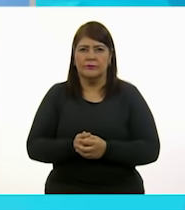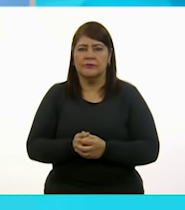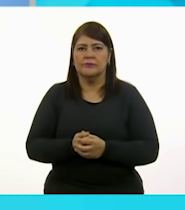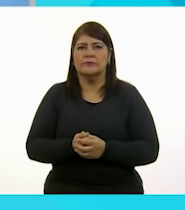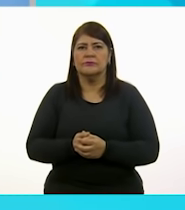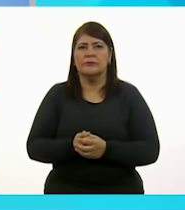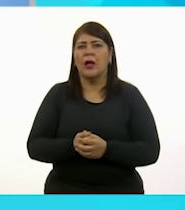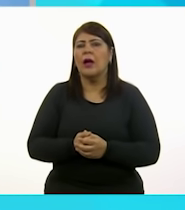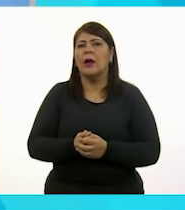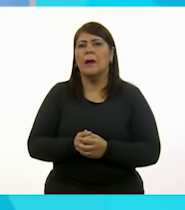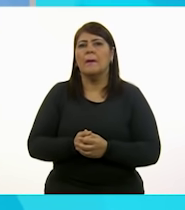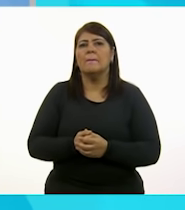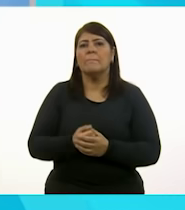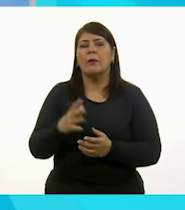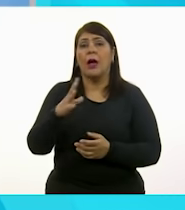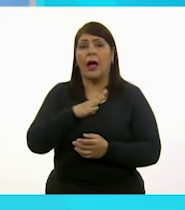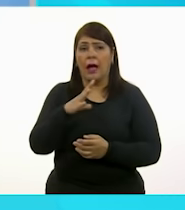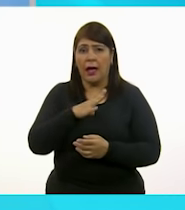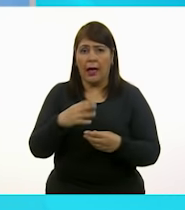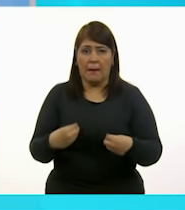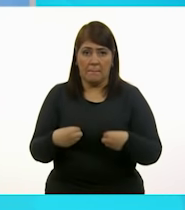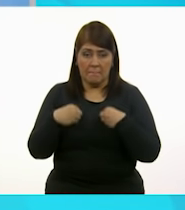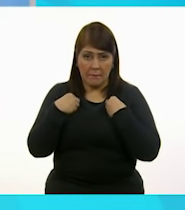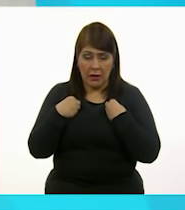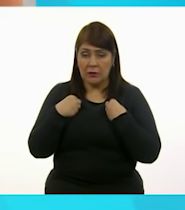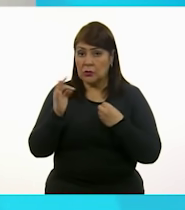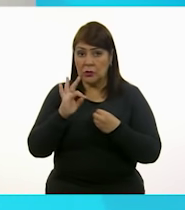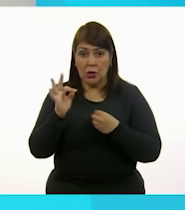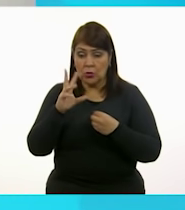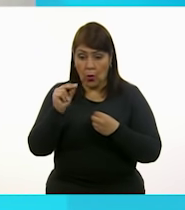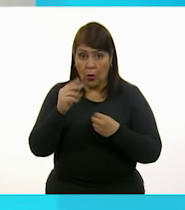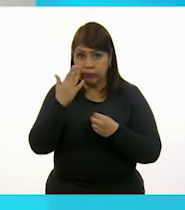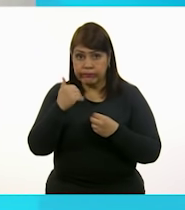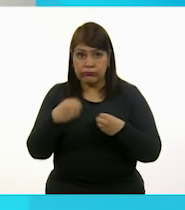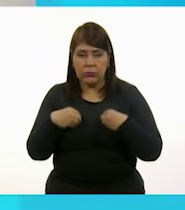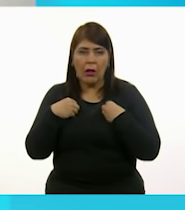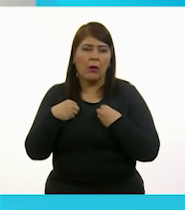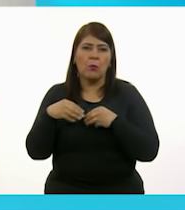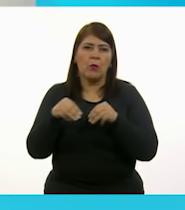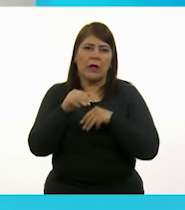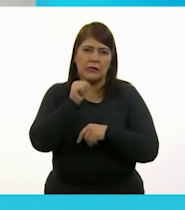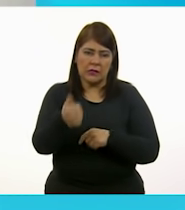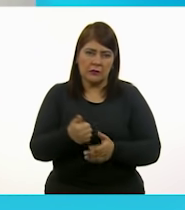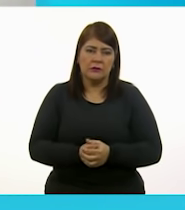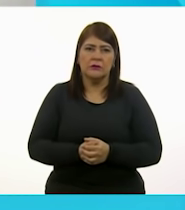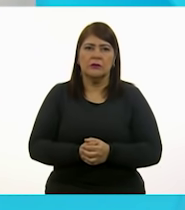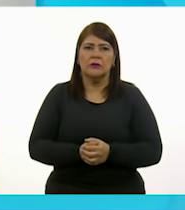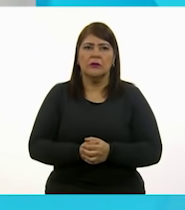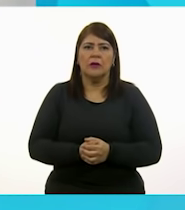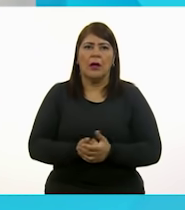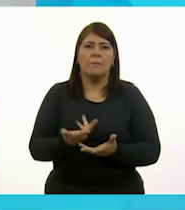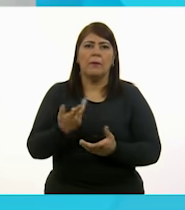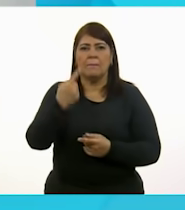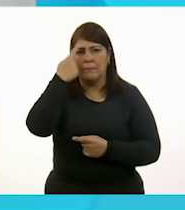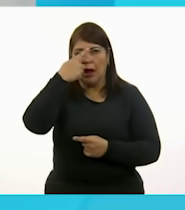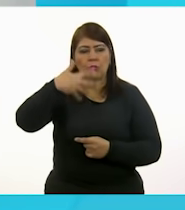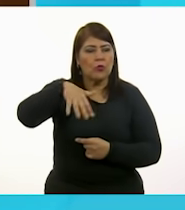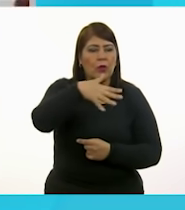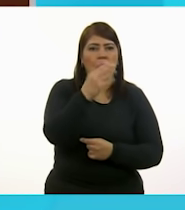animales? Porque tienen vida, si no tuvieran no se moverían ¿Por qué se mueven los animales? Para ir por su comida